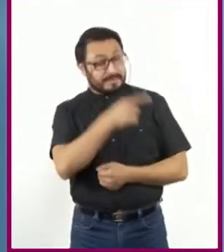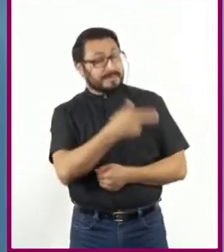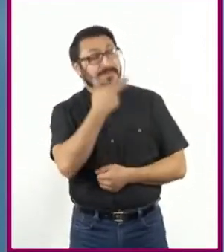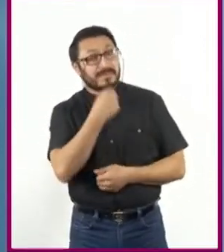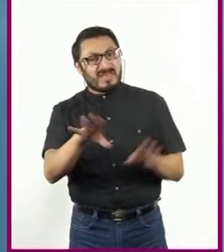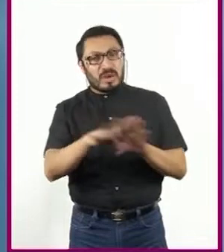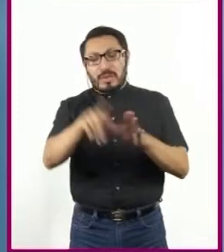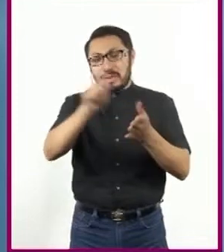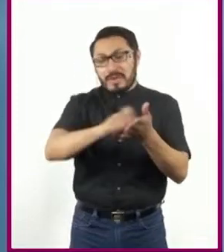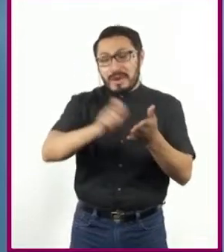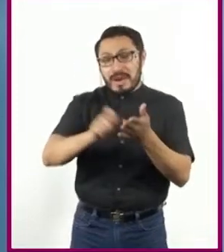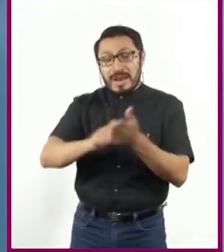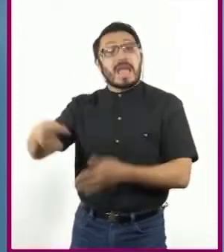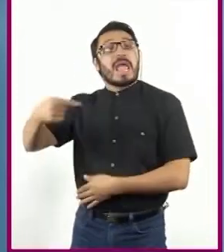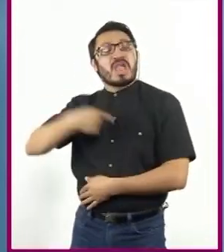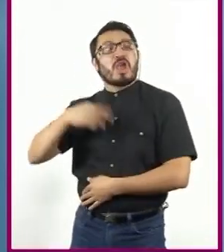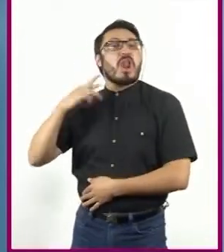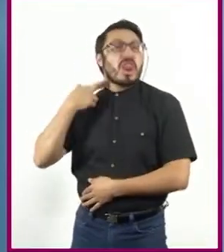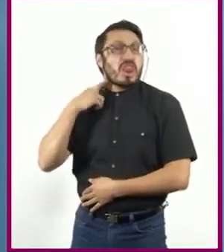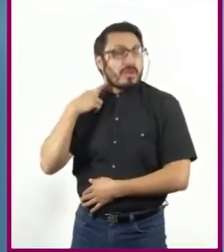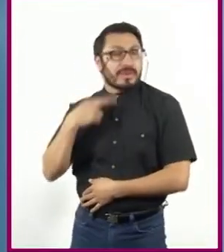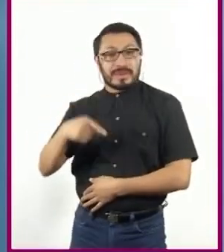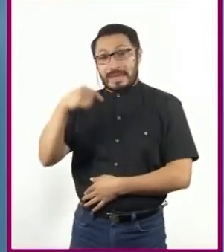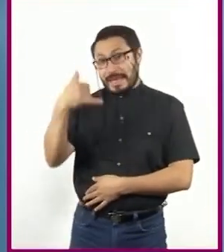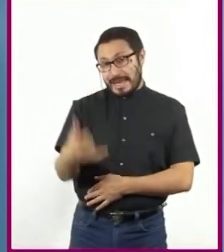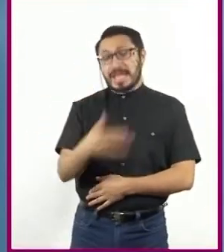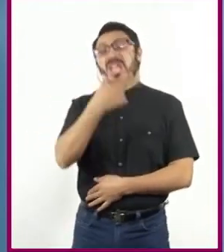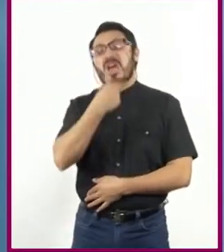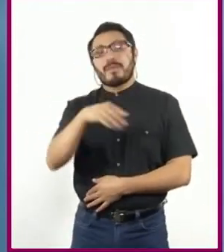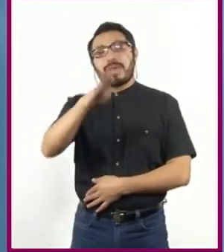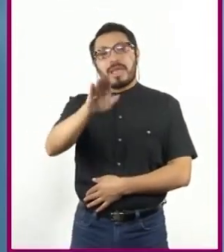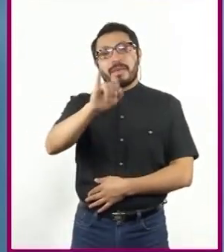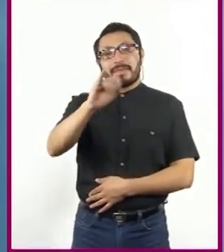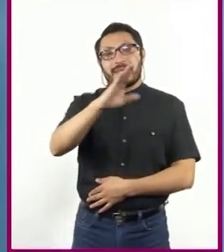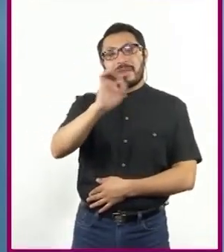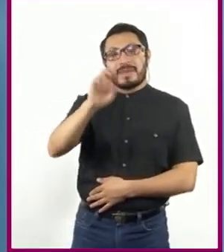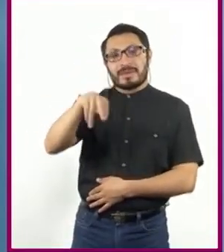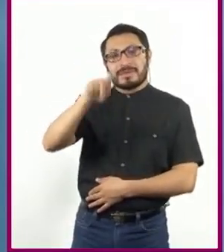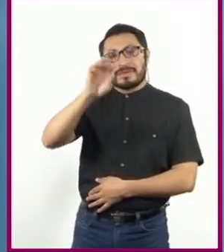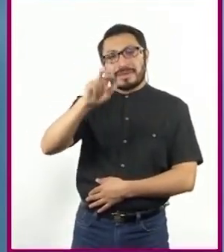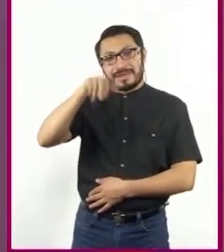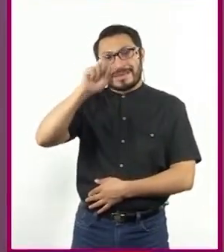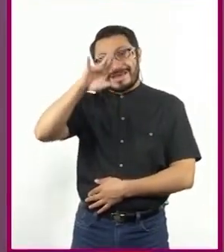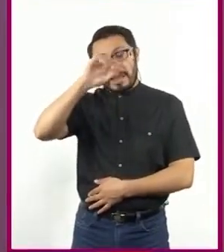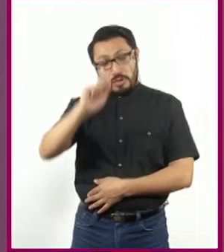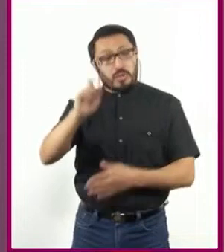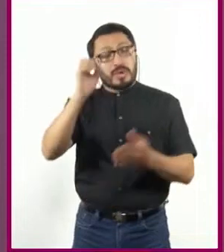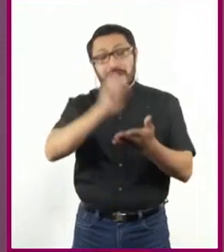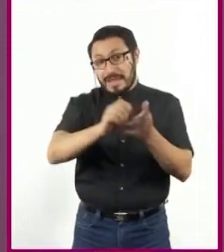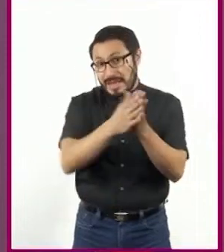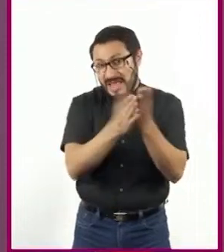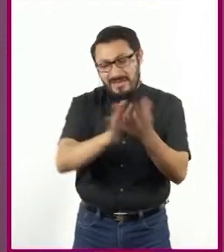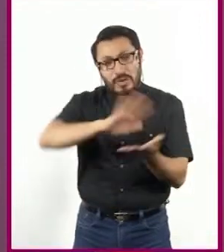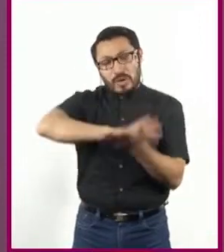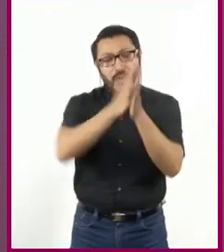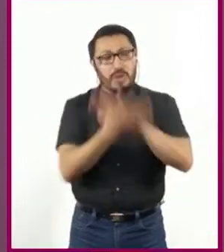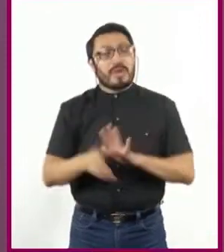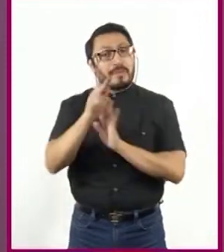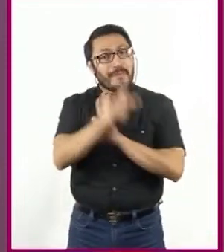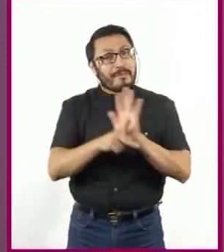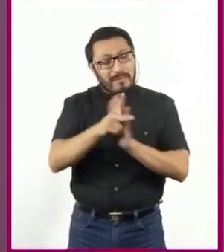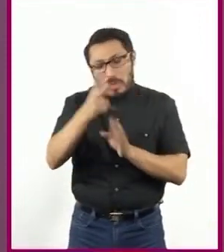escritor de Yo Robot y El Hombre Bicentenario, narraciones que se volvieron películas. En ambos filmes,